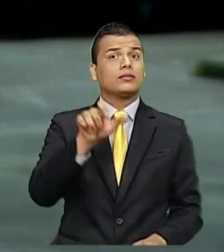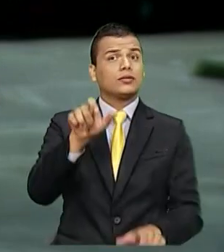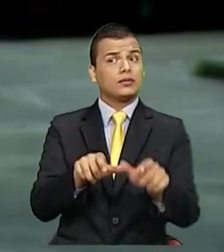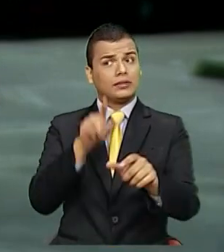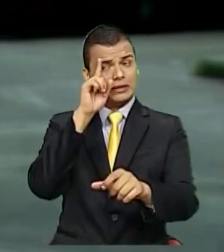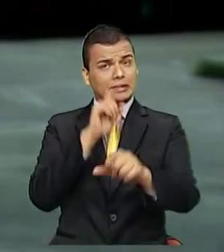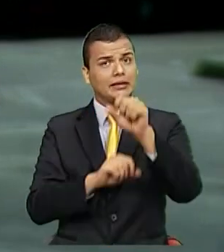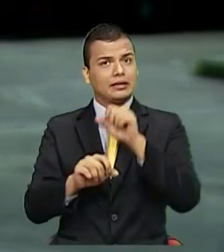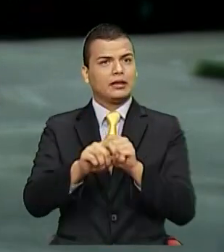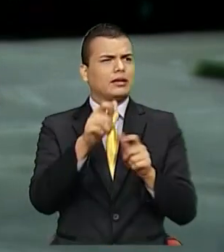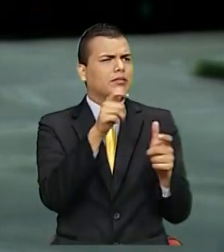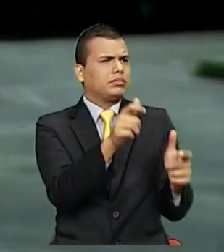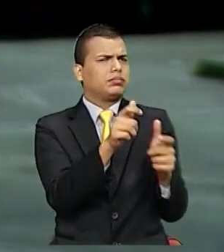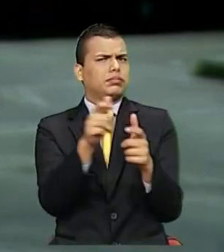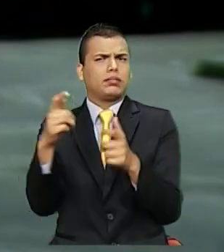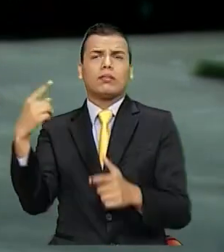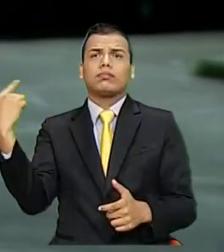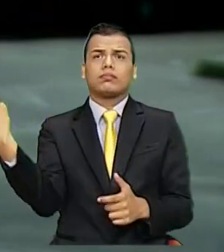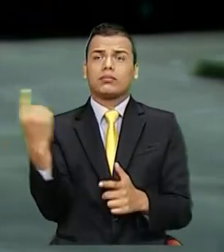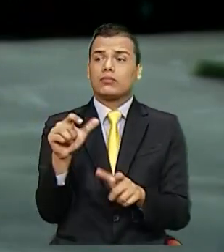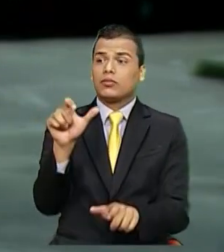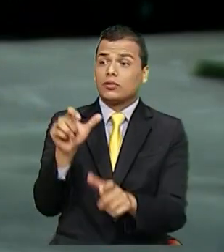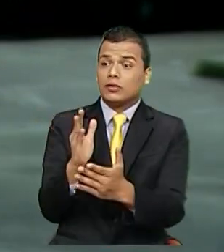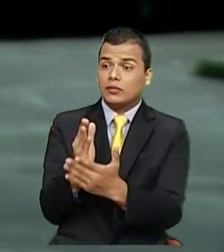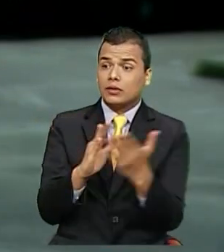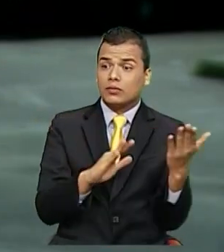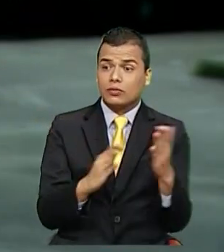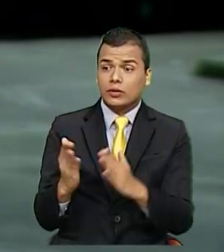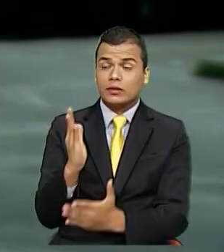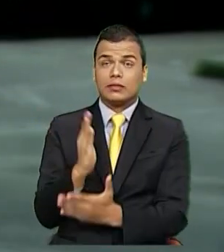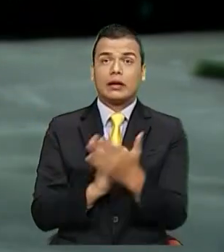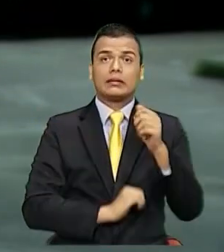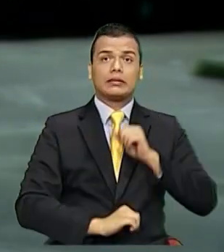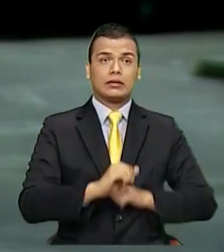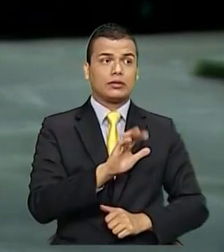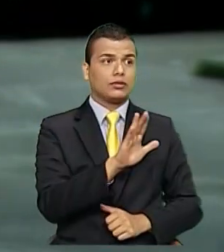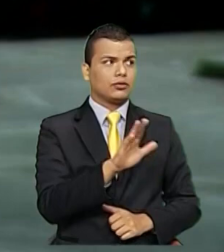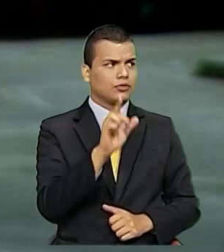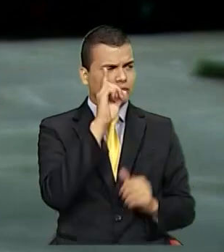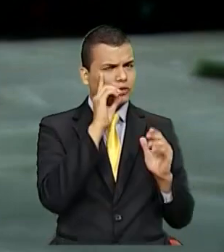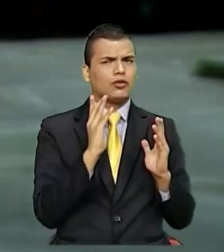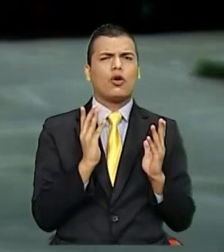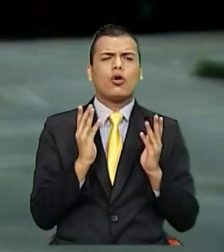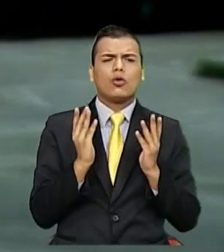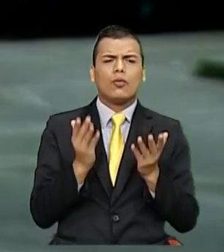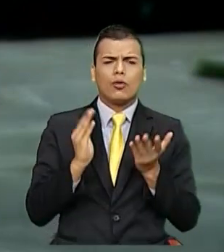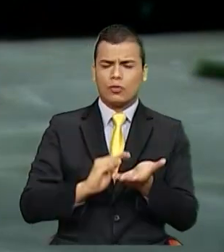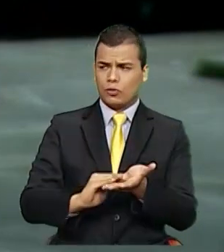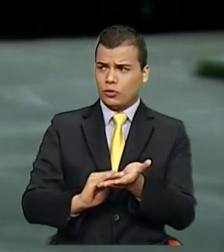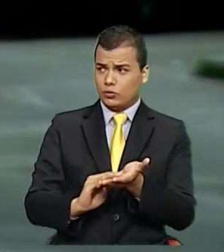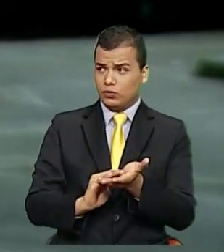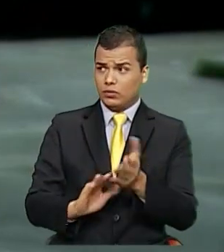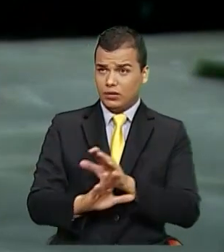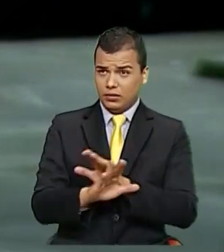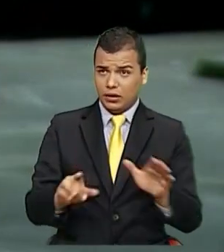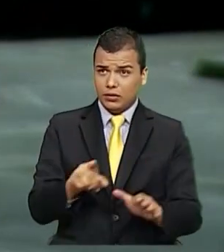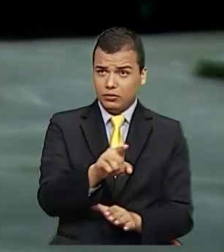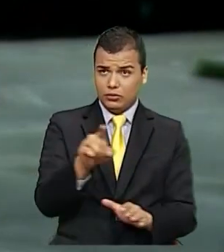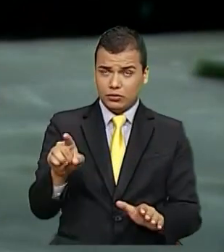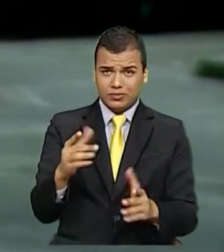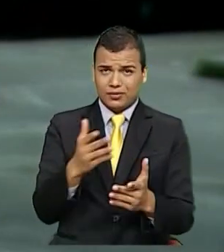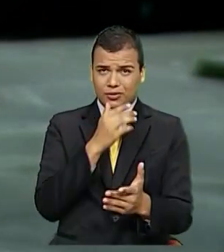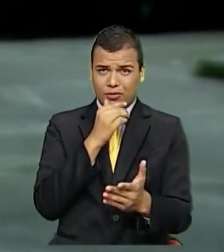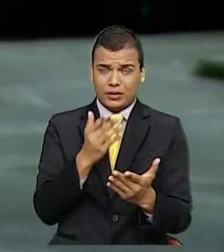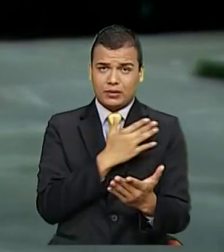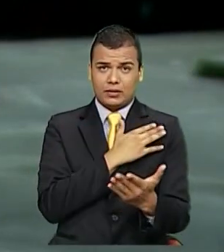constantes balaceras que ya dejan personas muertas y varios heridos, pues no encuentran una solución inmediata. En los últimos días se